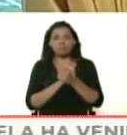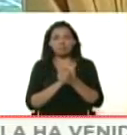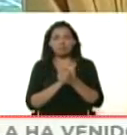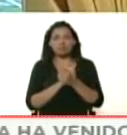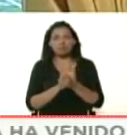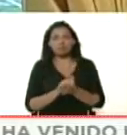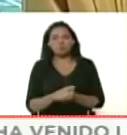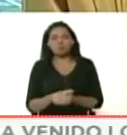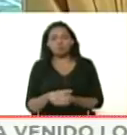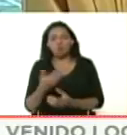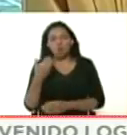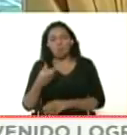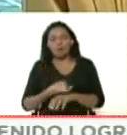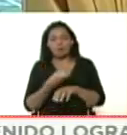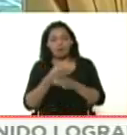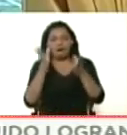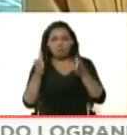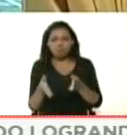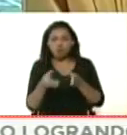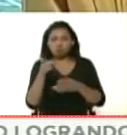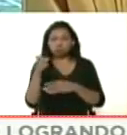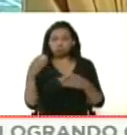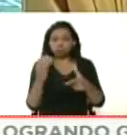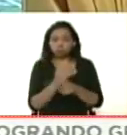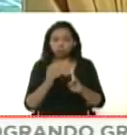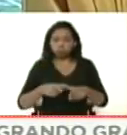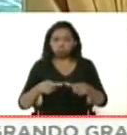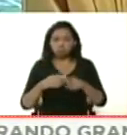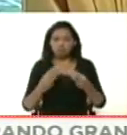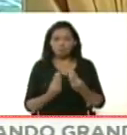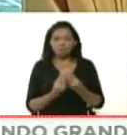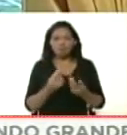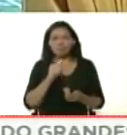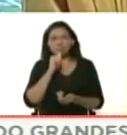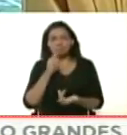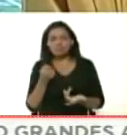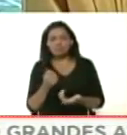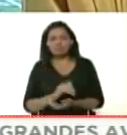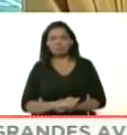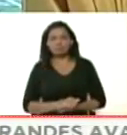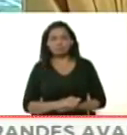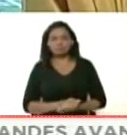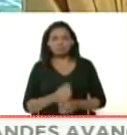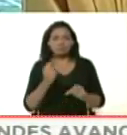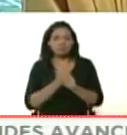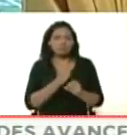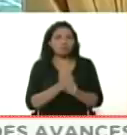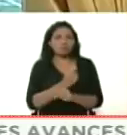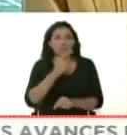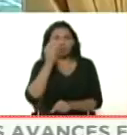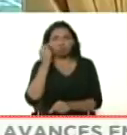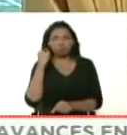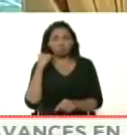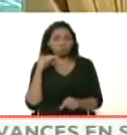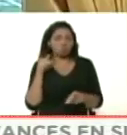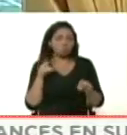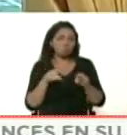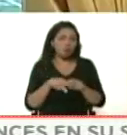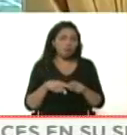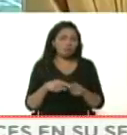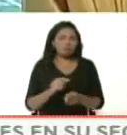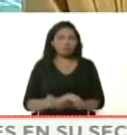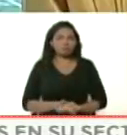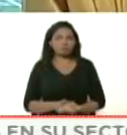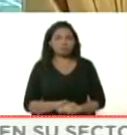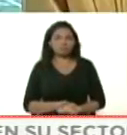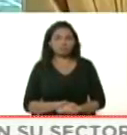Chávez Frías. Se encuentra acompañado de trabajadores, trabajadoras,